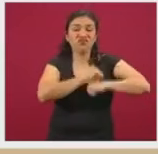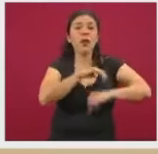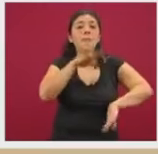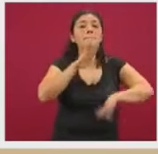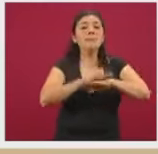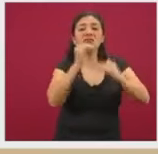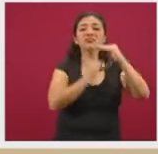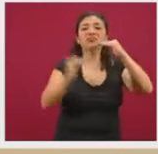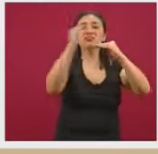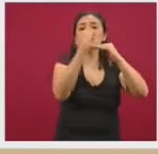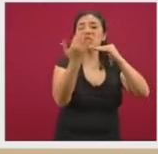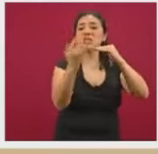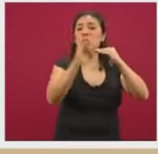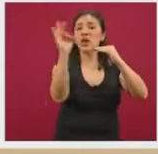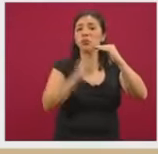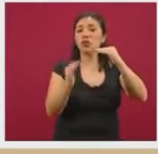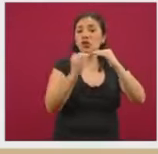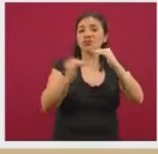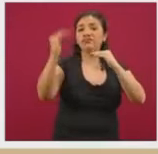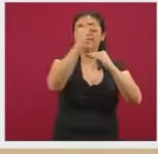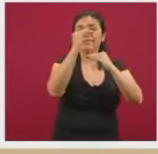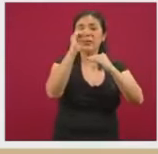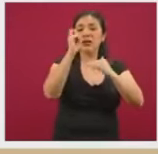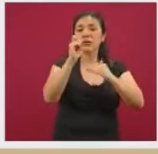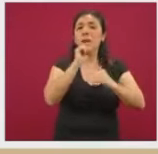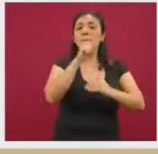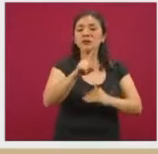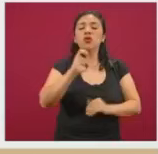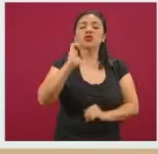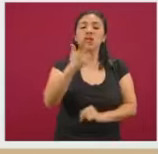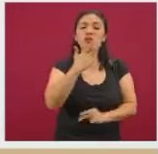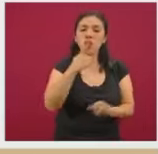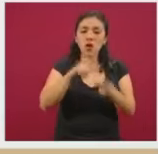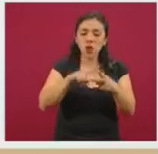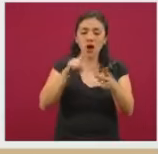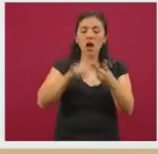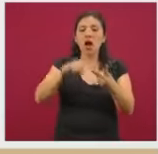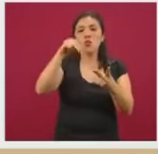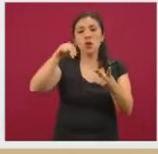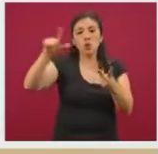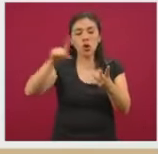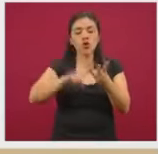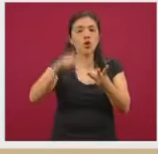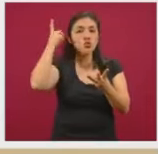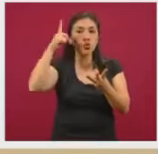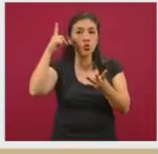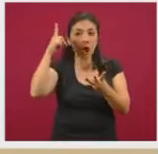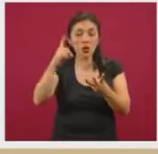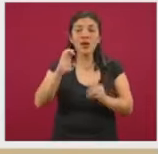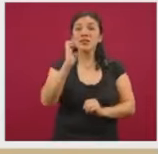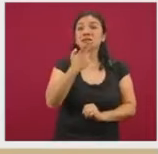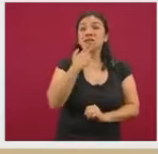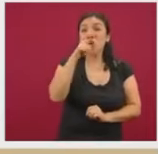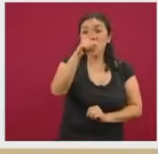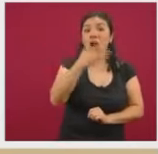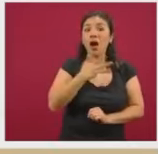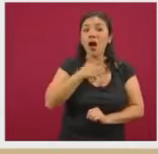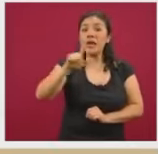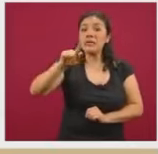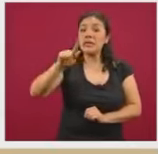del 50% de ocupación, que son precisamente Chihuahua, Nuevo León y Durango. Chihuahua inclusive ya en